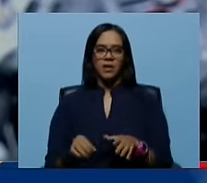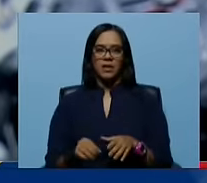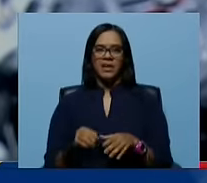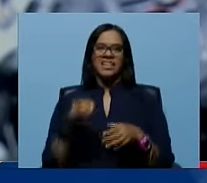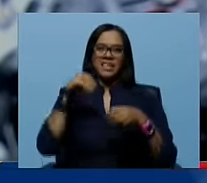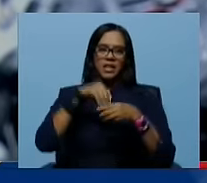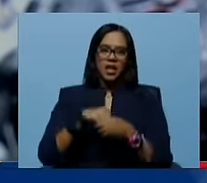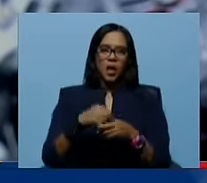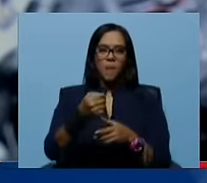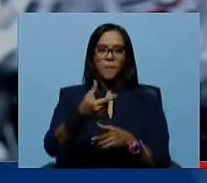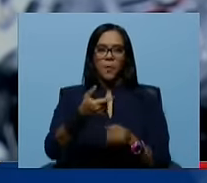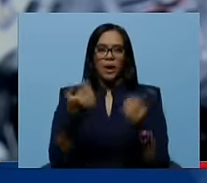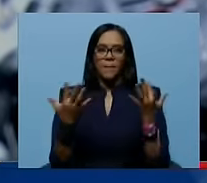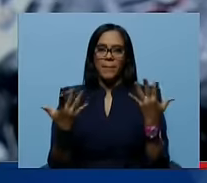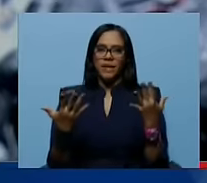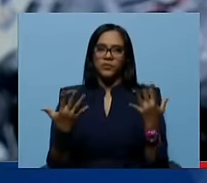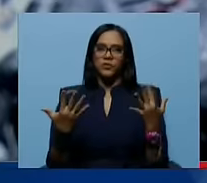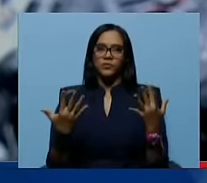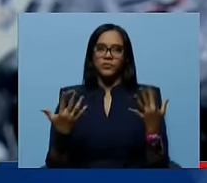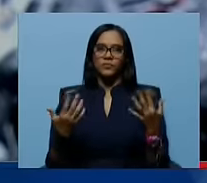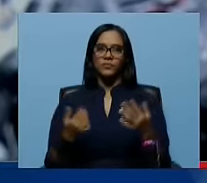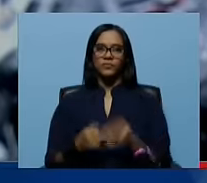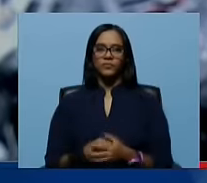en pocas manos.